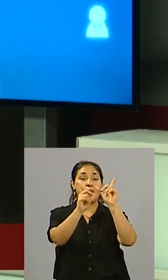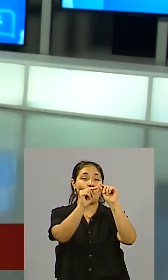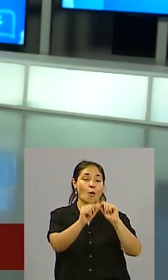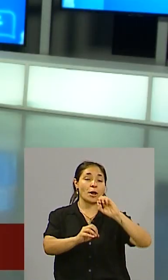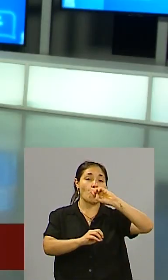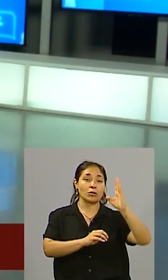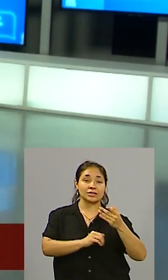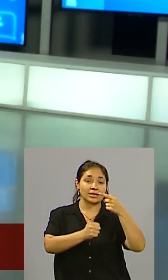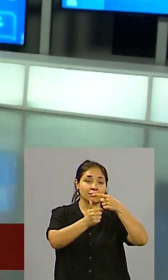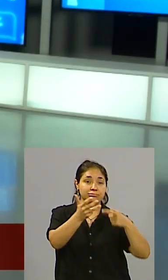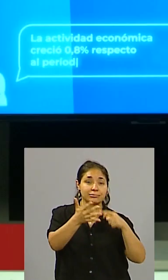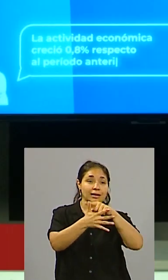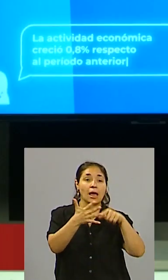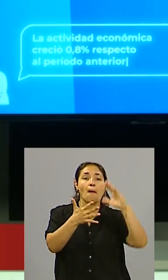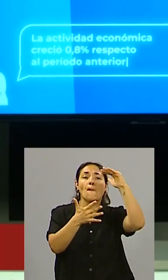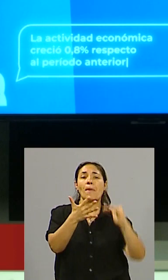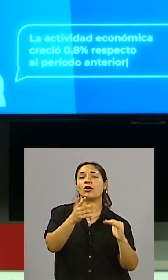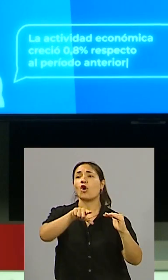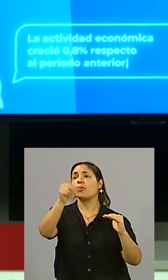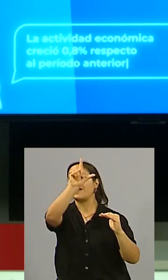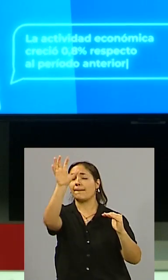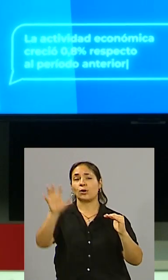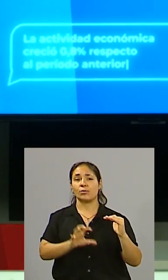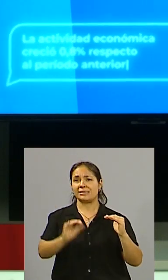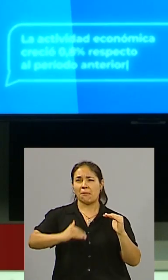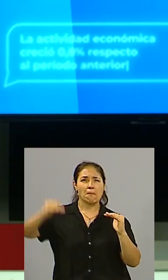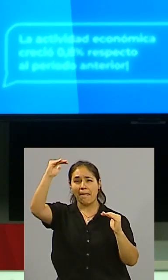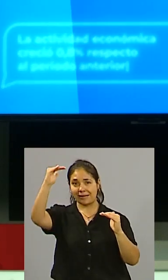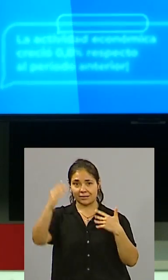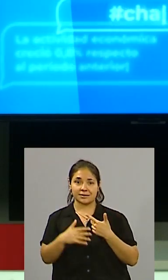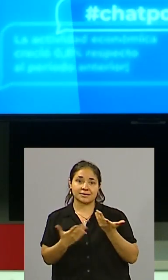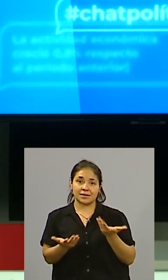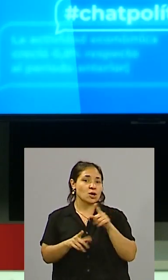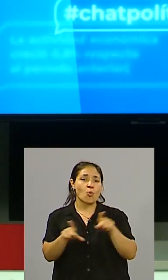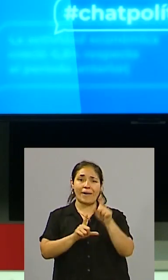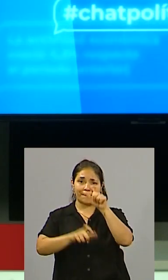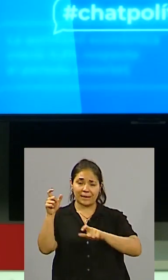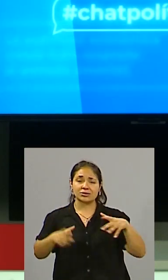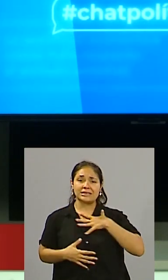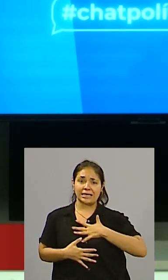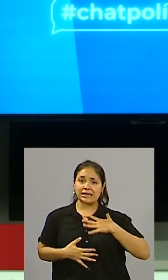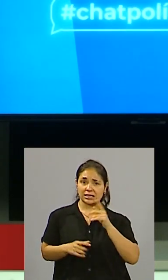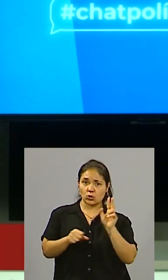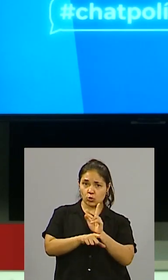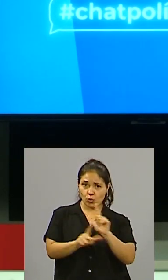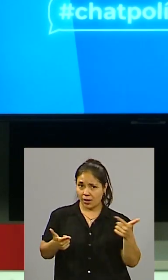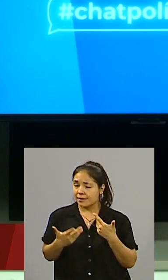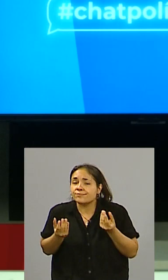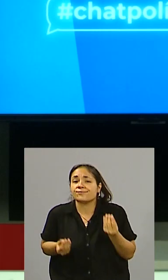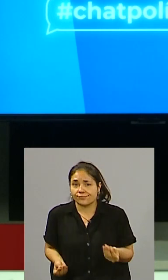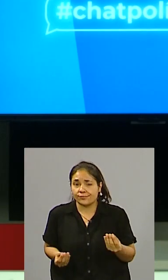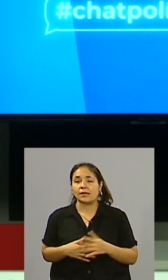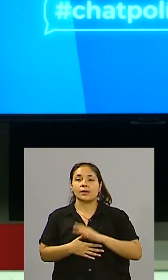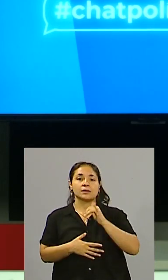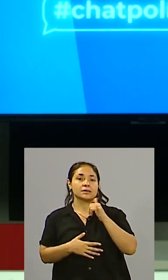a esas estadísticas, ¿no? No, es cierto. Y siempre que hablamos de homicidios, ¿no?, las estadísticas, como digo yo, son odiosas. Sí.